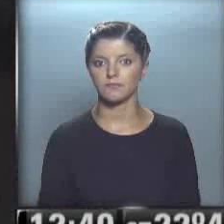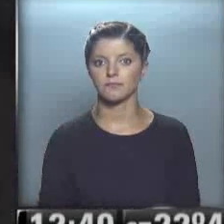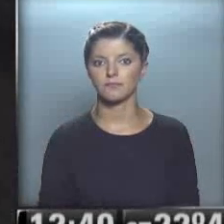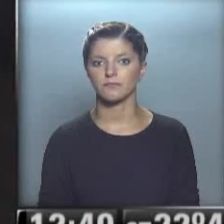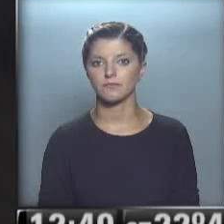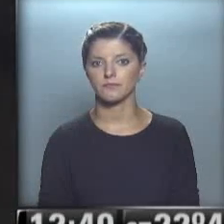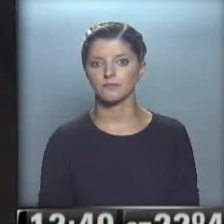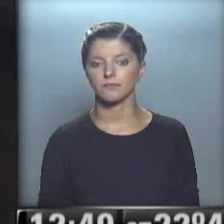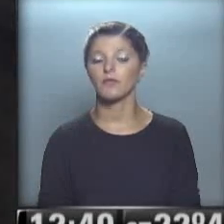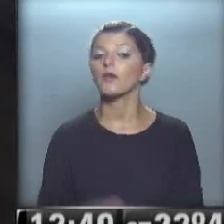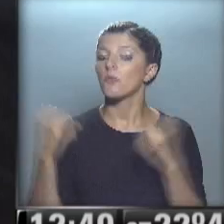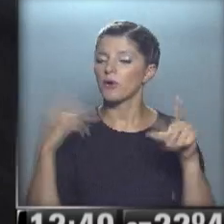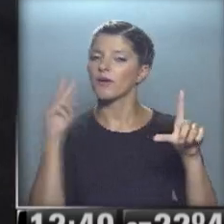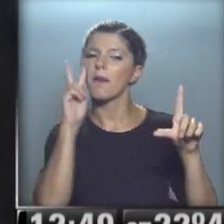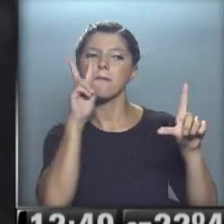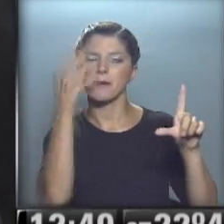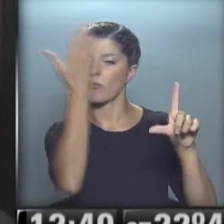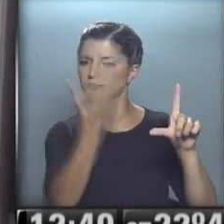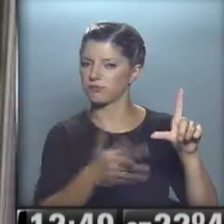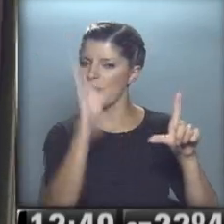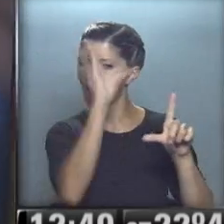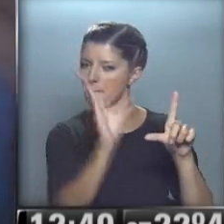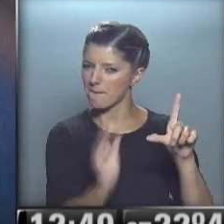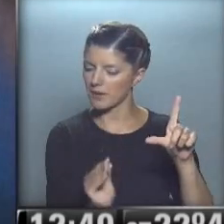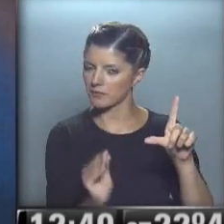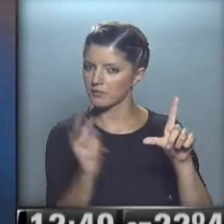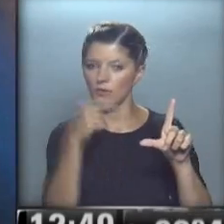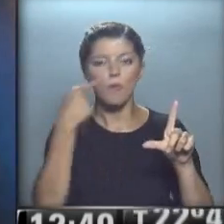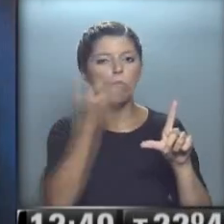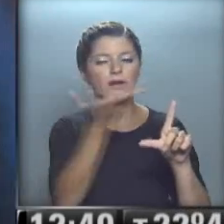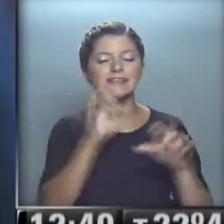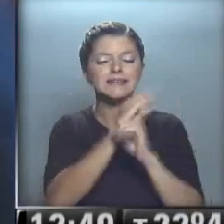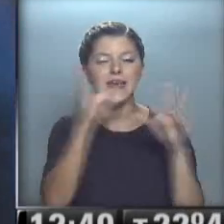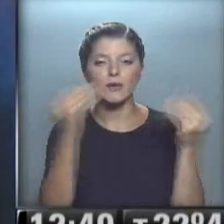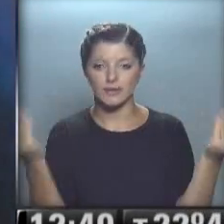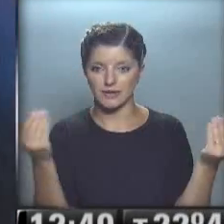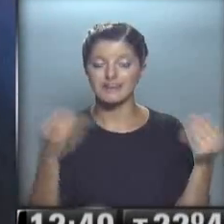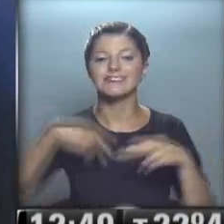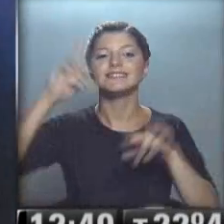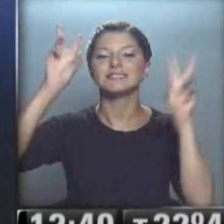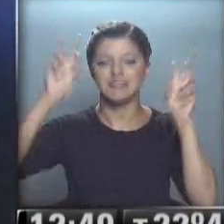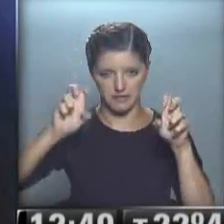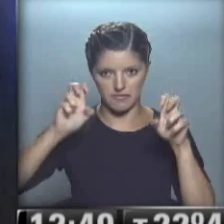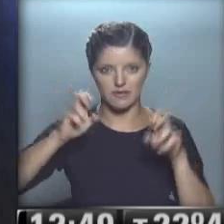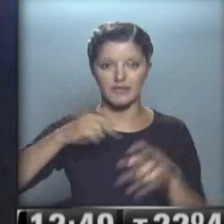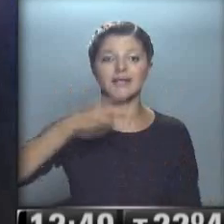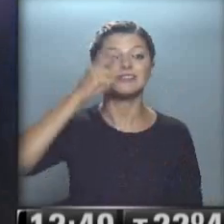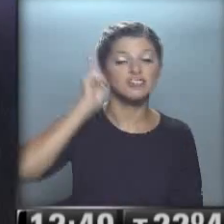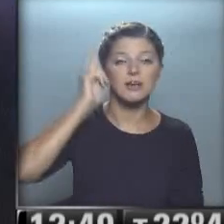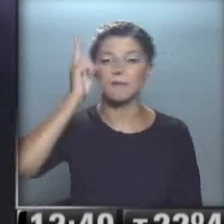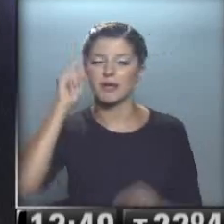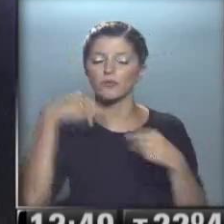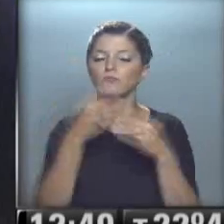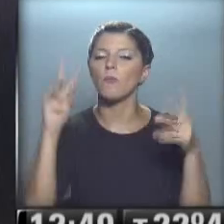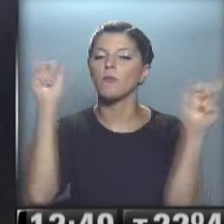pueblos bueno acá tenemos un mapa donde vamos a a ver claramente Cuál es el tema de la disputa entre chile y Perú y